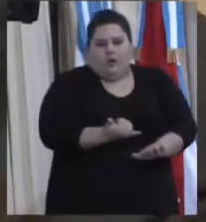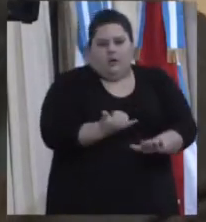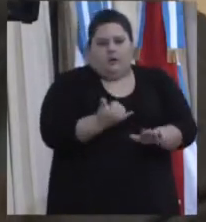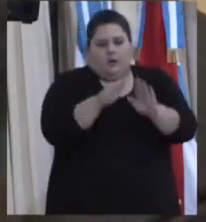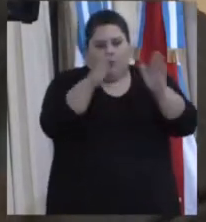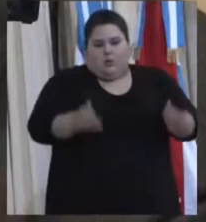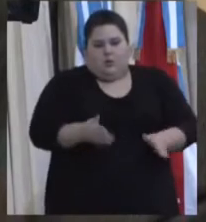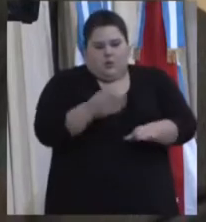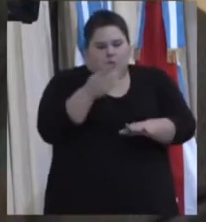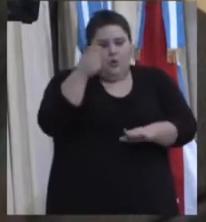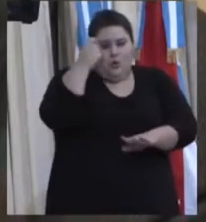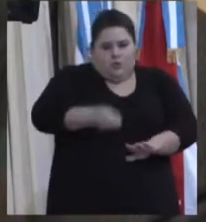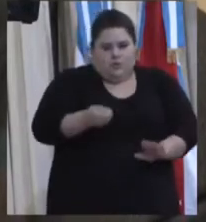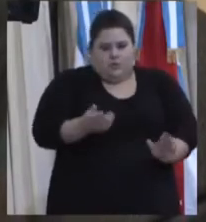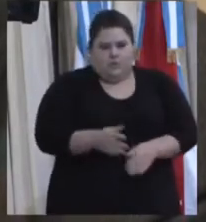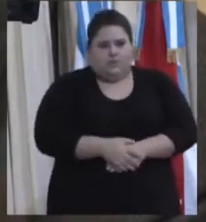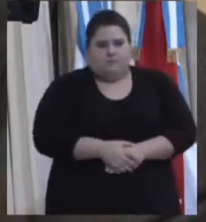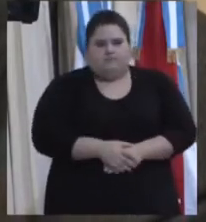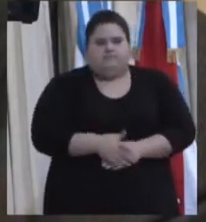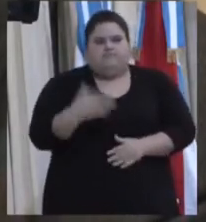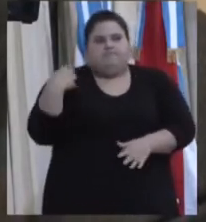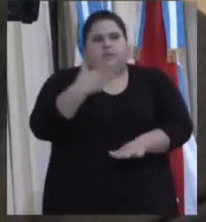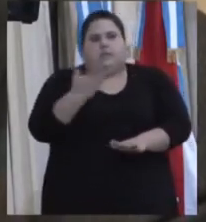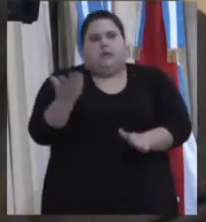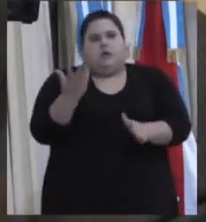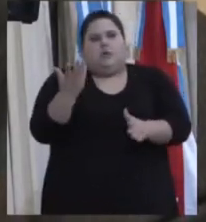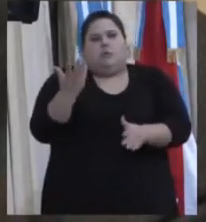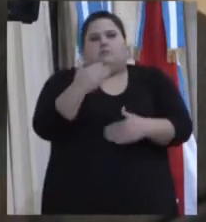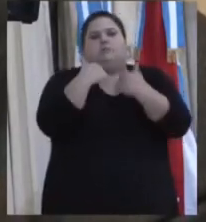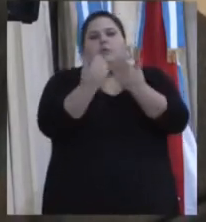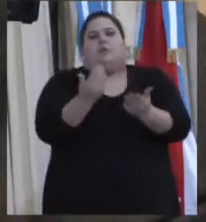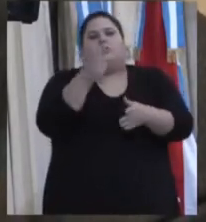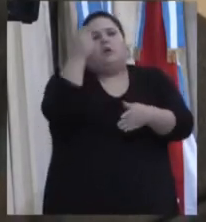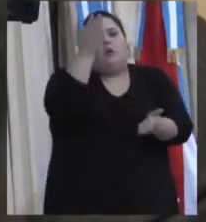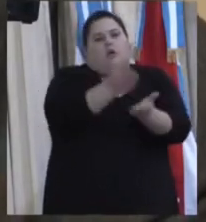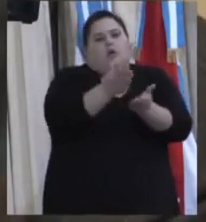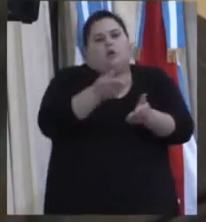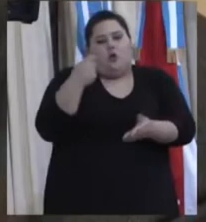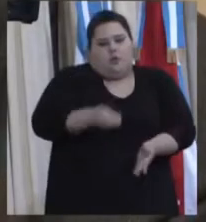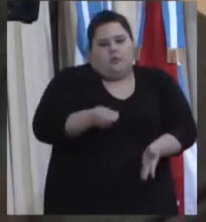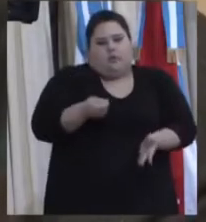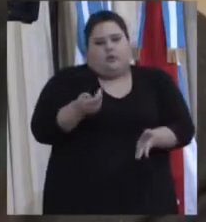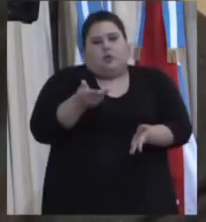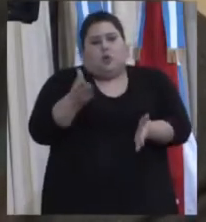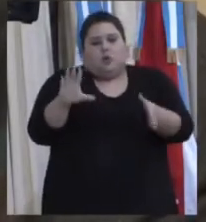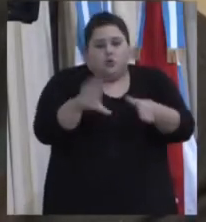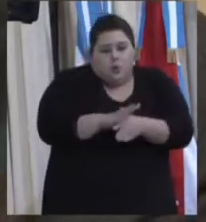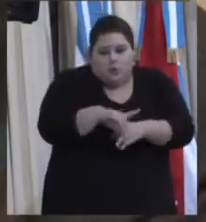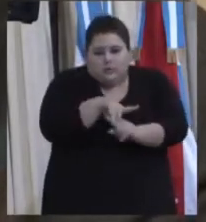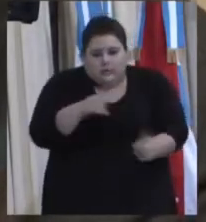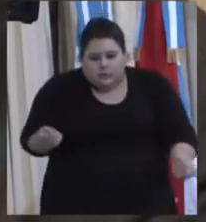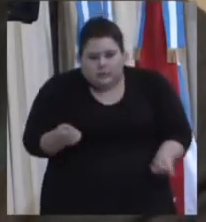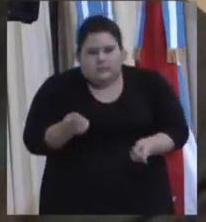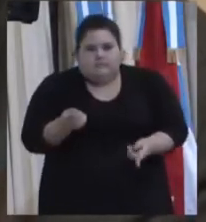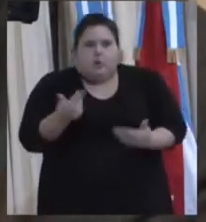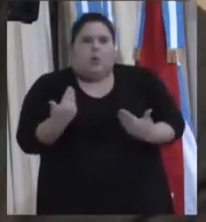ordenamiento jurídico. Y generalmente no importa si las normas son morales o inmorales, justas o injustas, y de hecho el Poder Judicial debiera